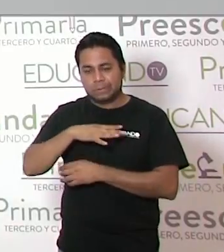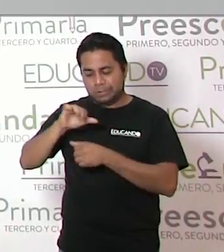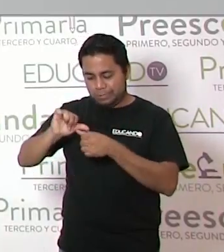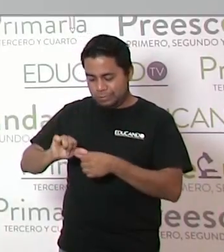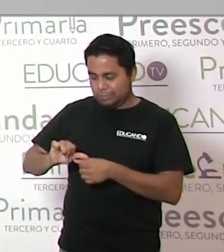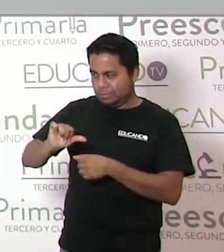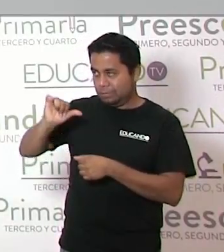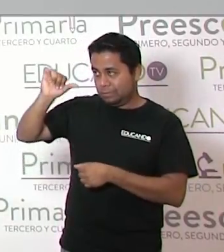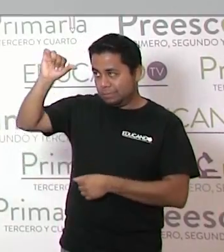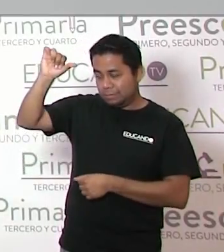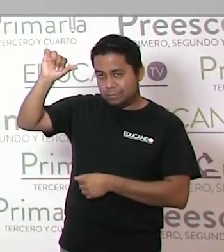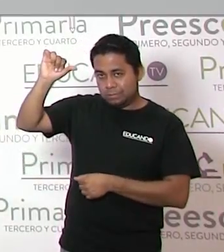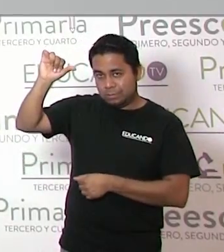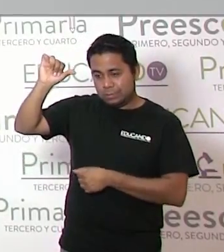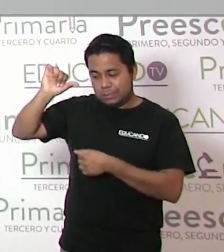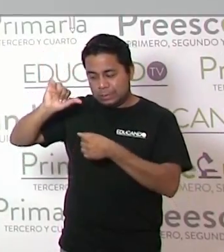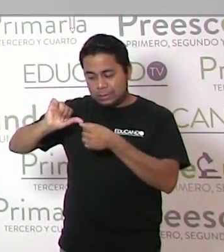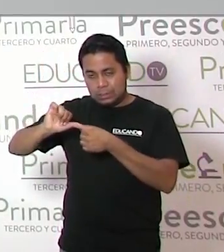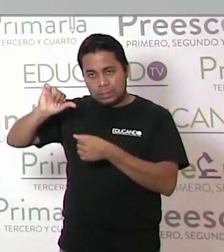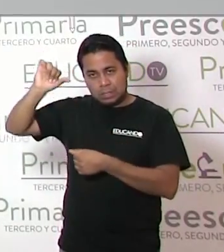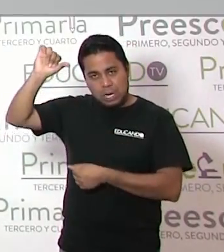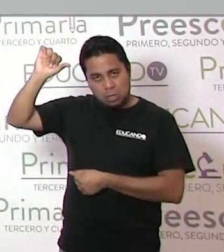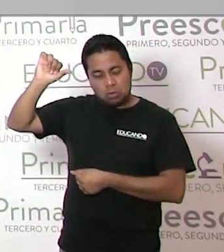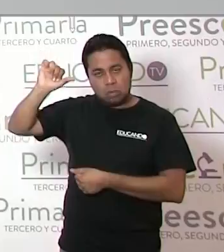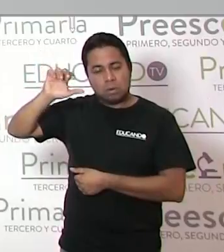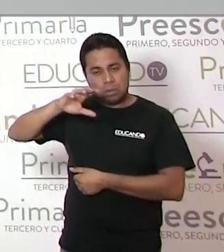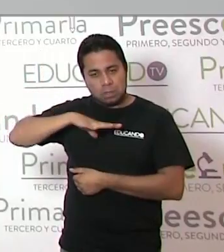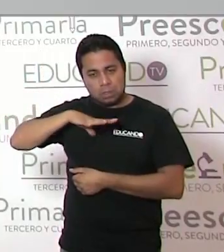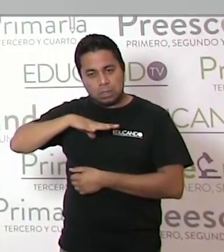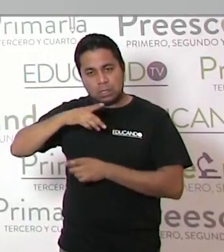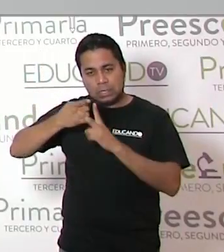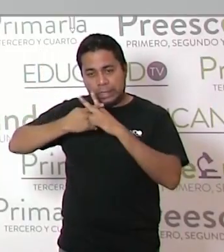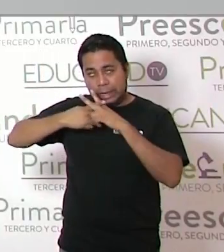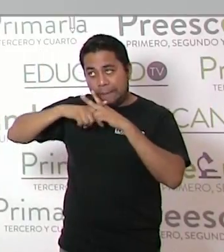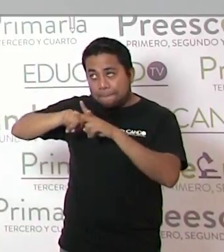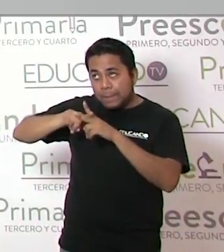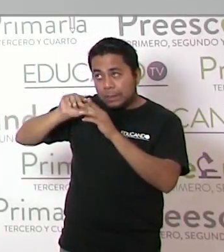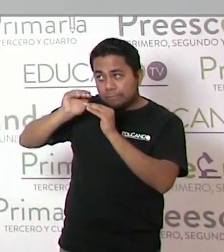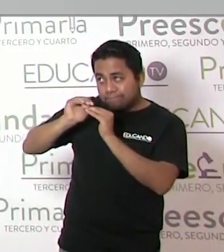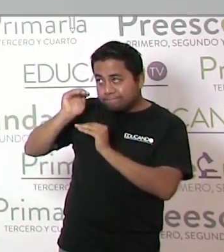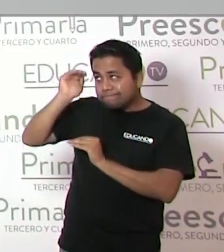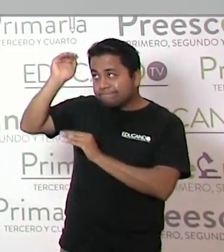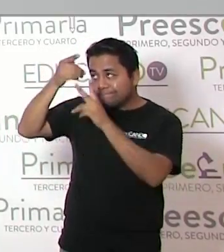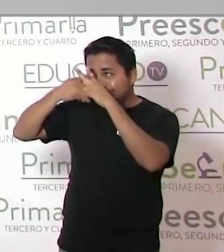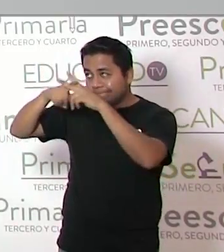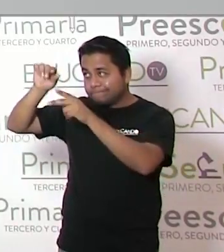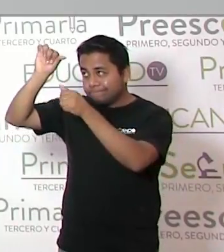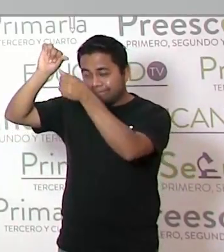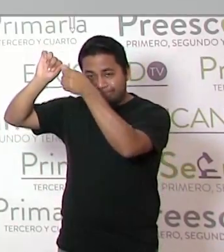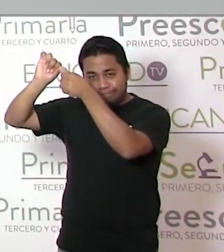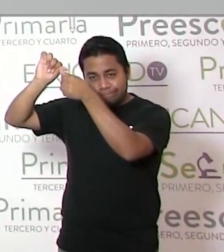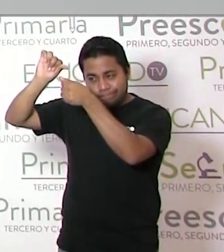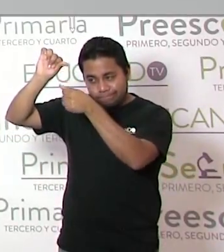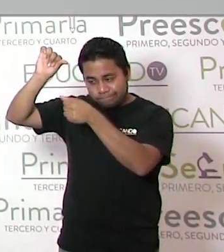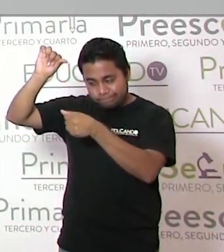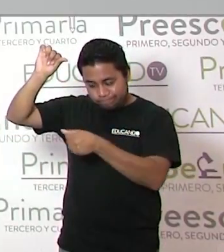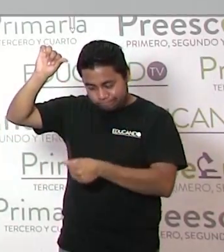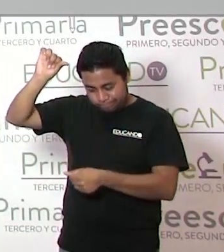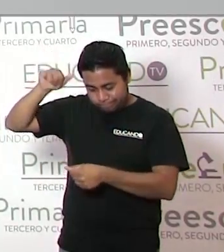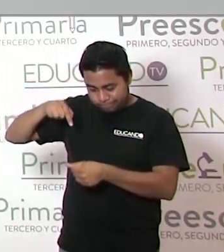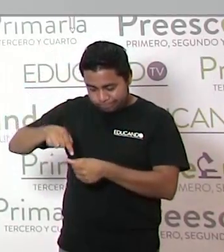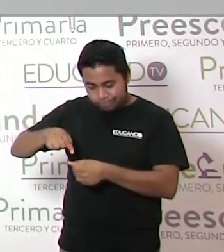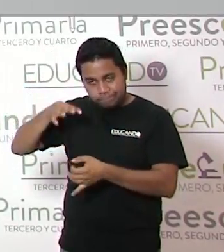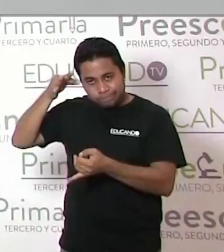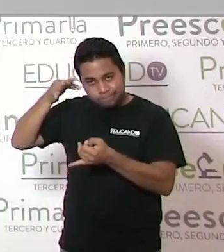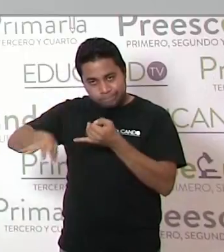altura. ¿Sí? La altura que empieza desde aquí y termina